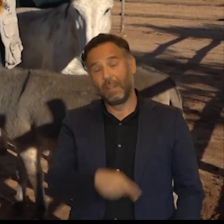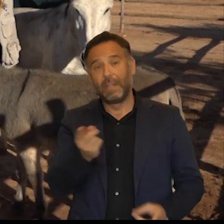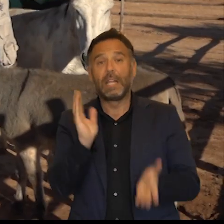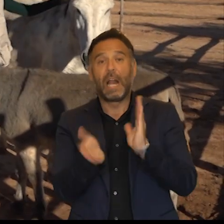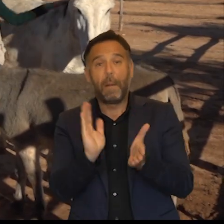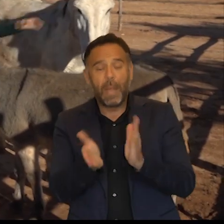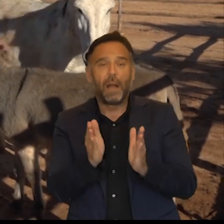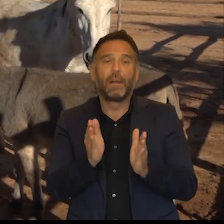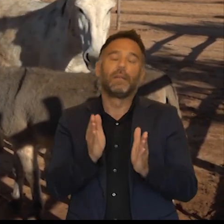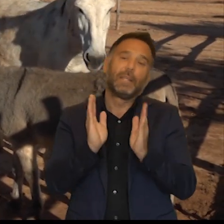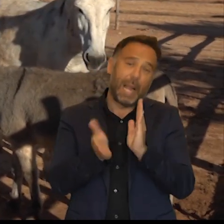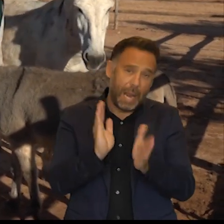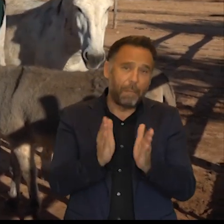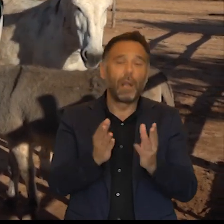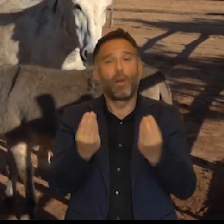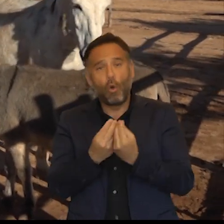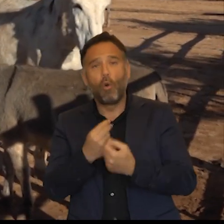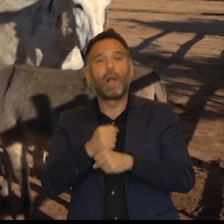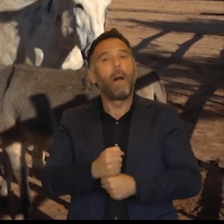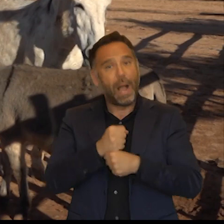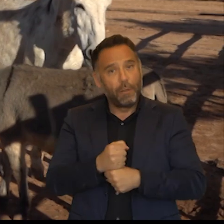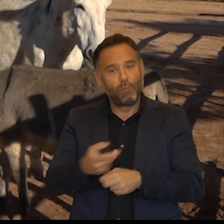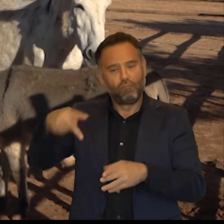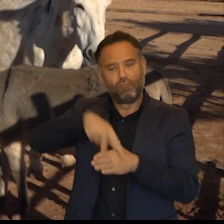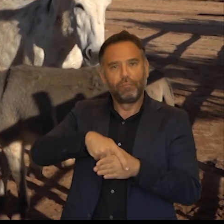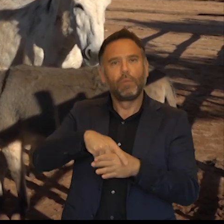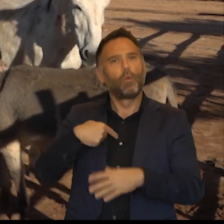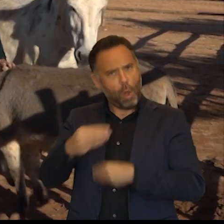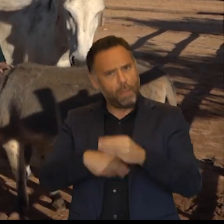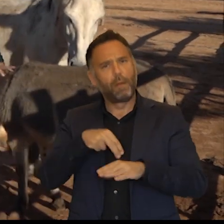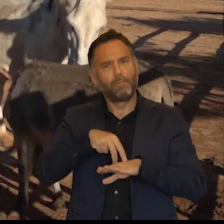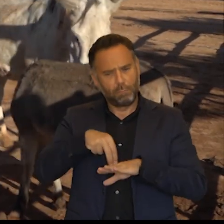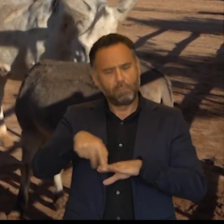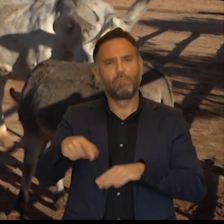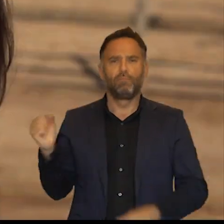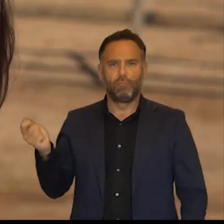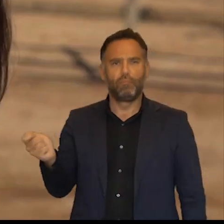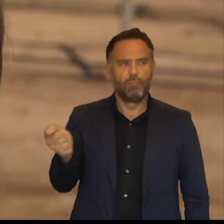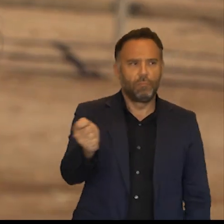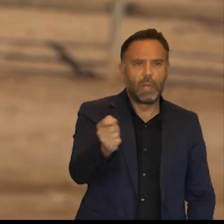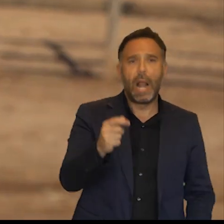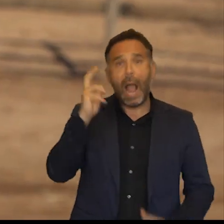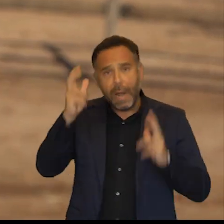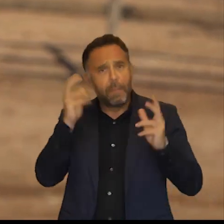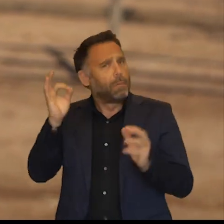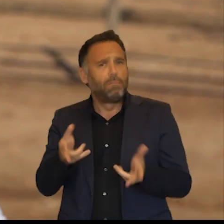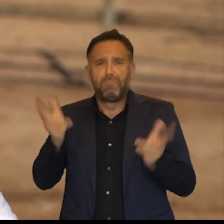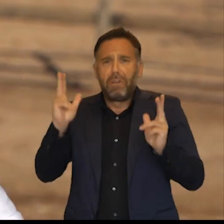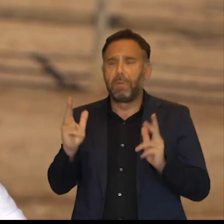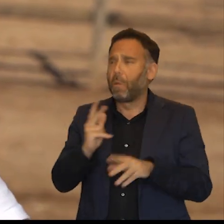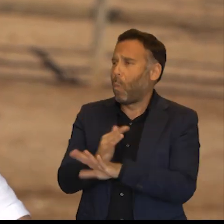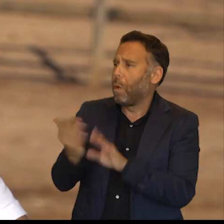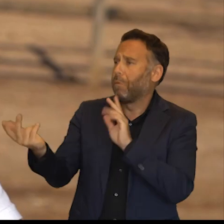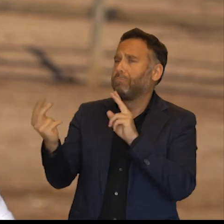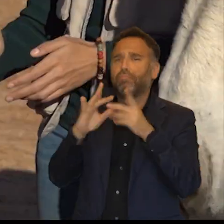La asnoterapia es una terapia con equinos y nosotros la hacemos todo a pie de tierra. El animal siempre es libre